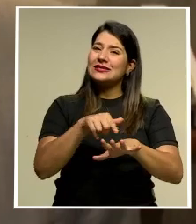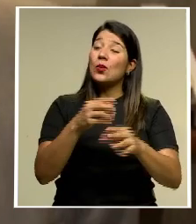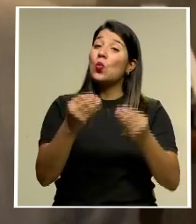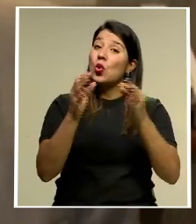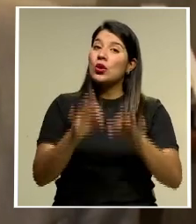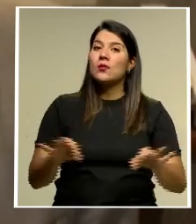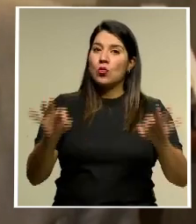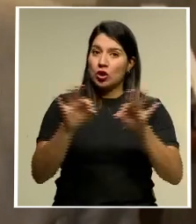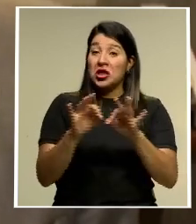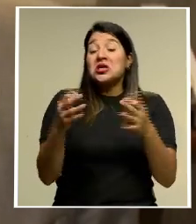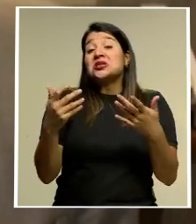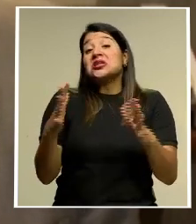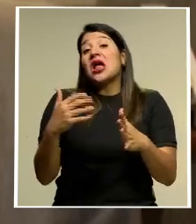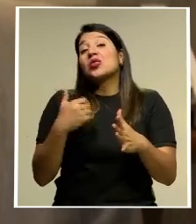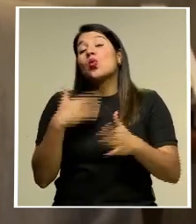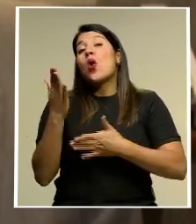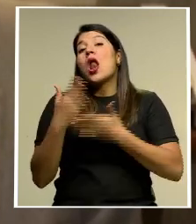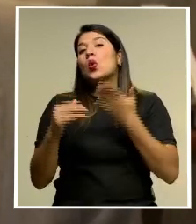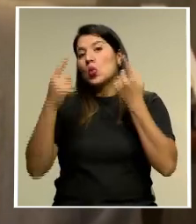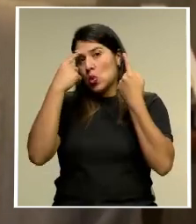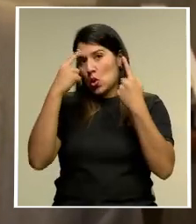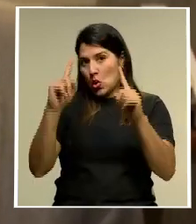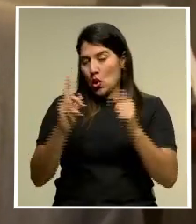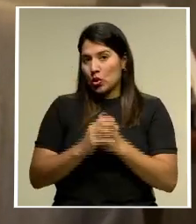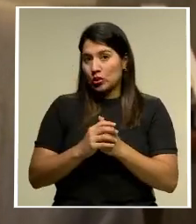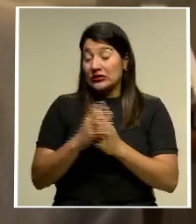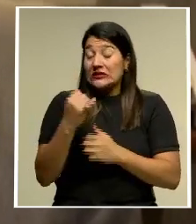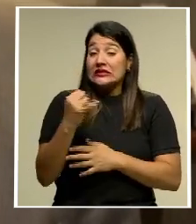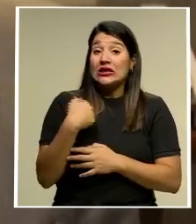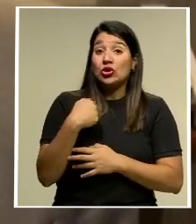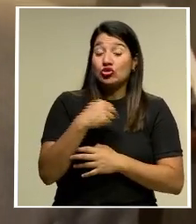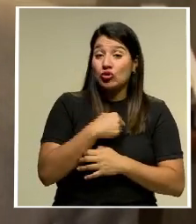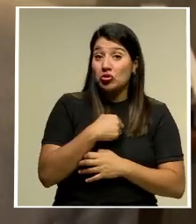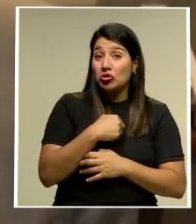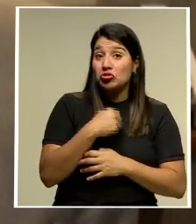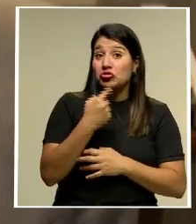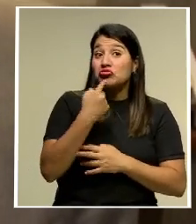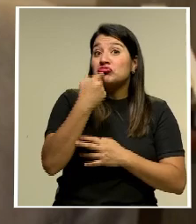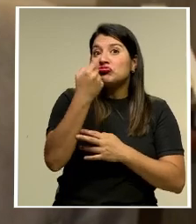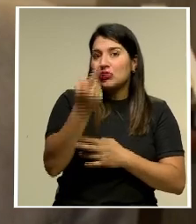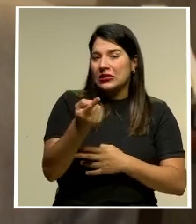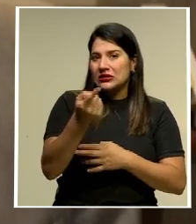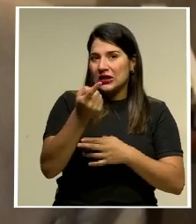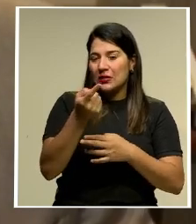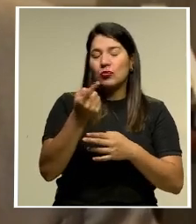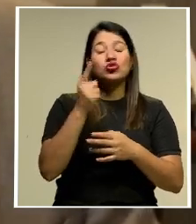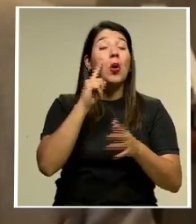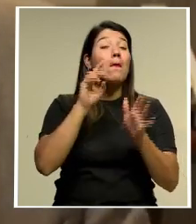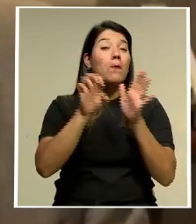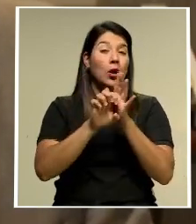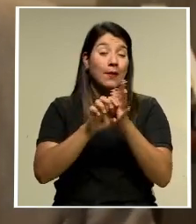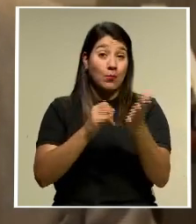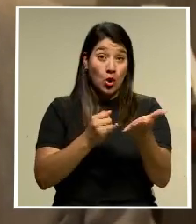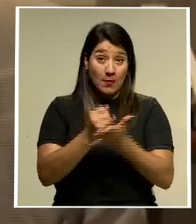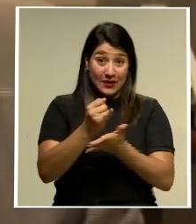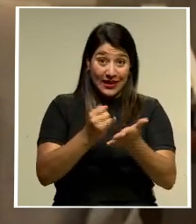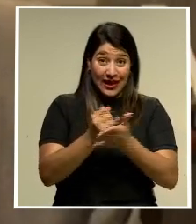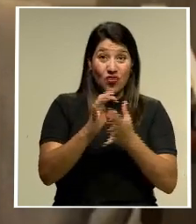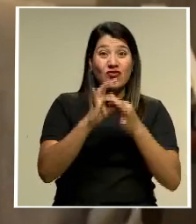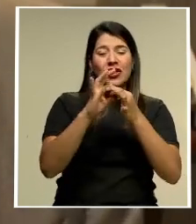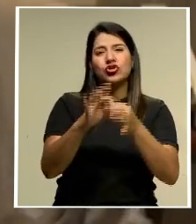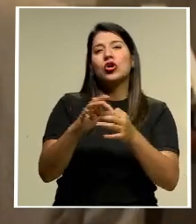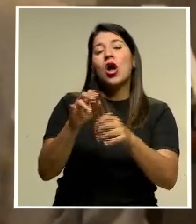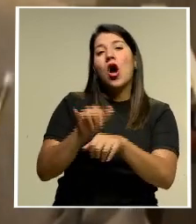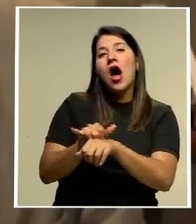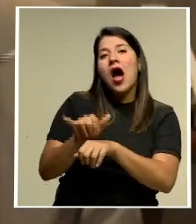tenido logros en algunos casos, y nosotros las enunciamos en el informe, por ejemplo, en lo que es en